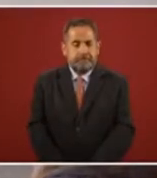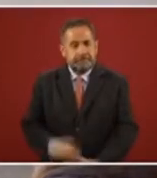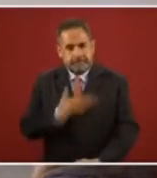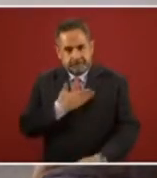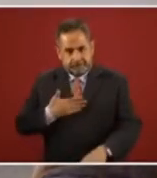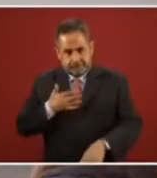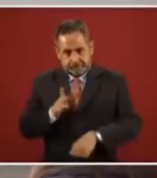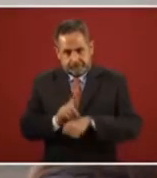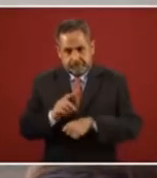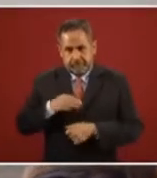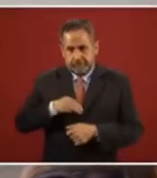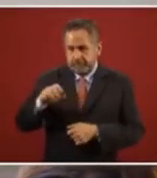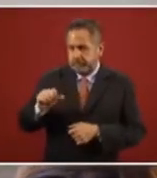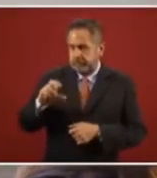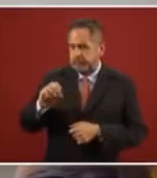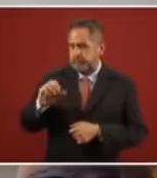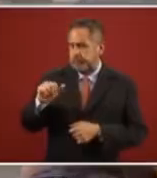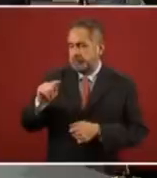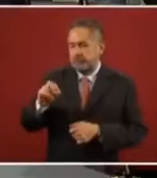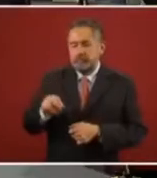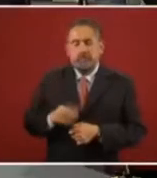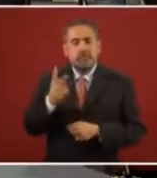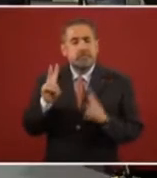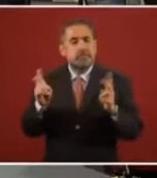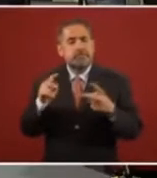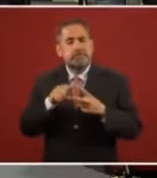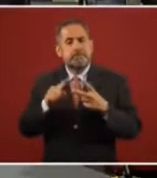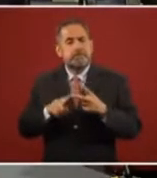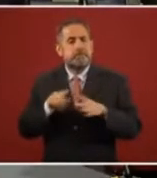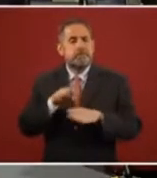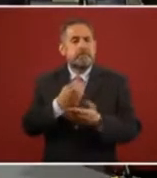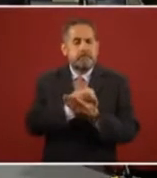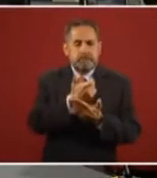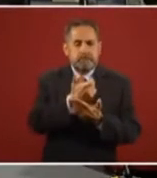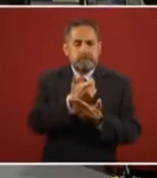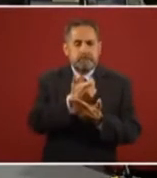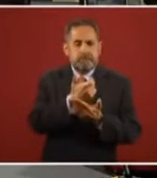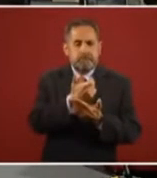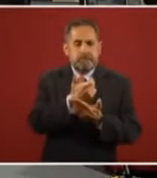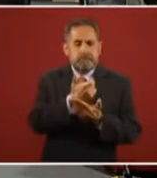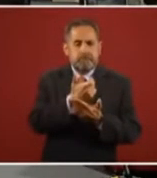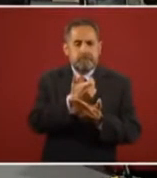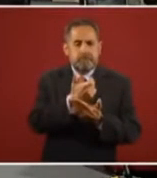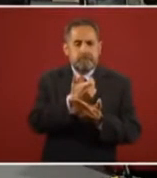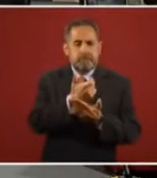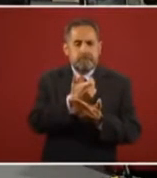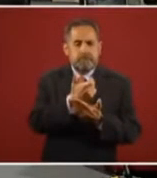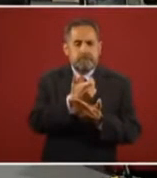es marco antonio olvera de diario bajo palabra dos temas sobre economía y financias social